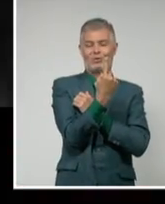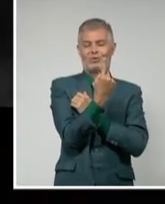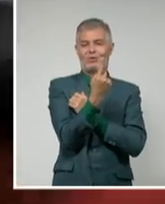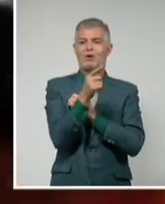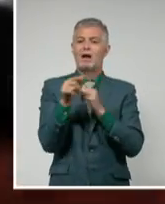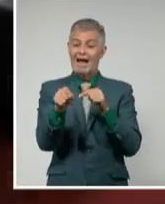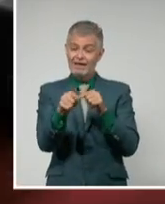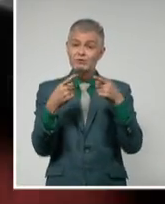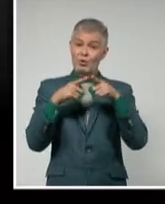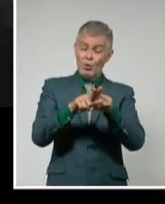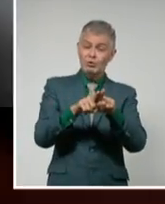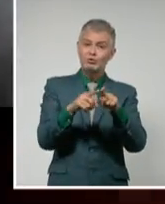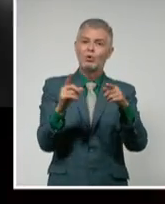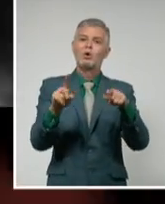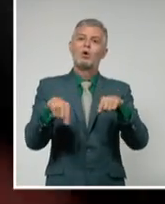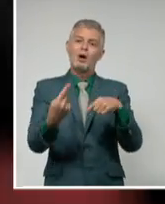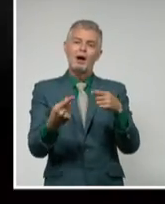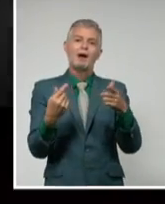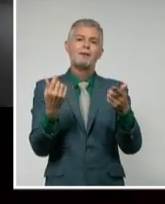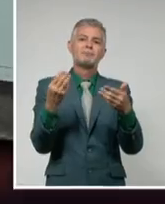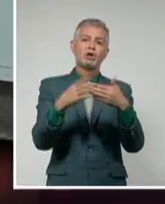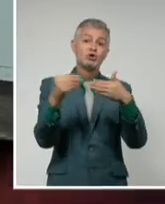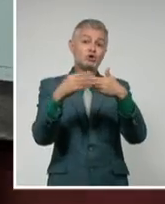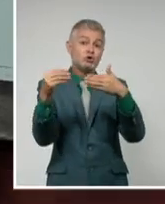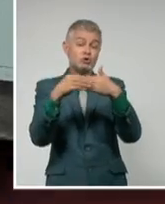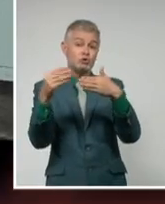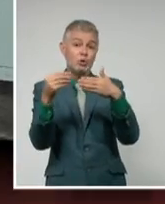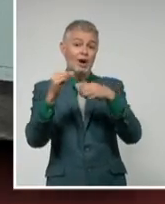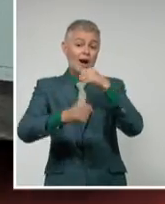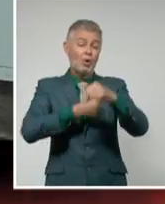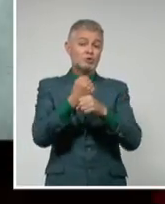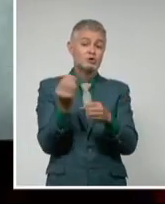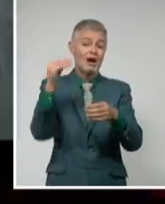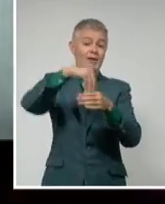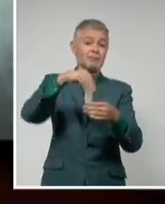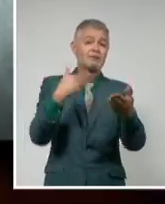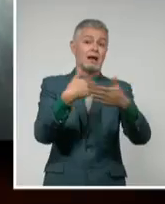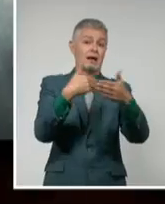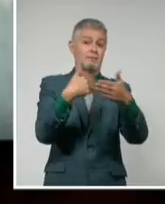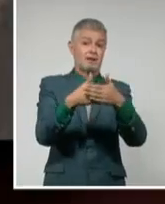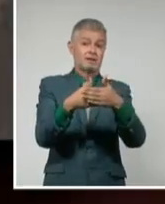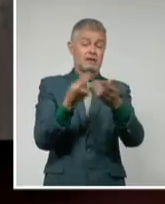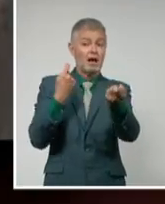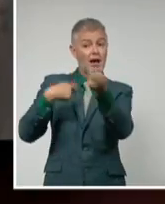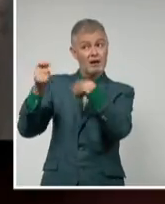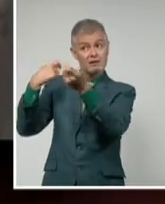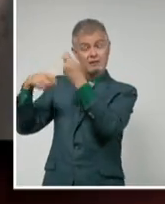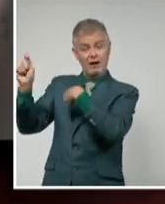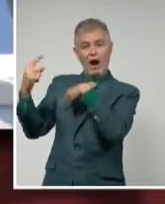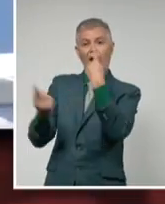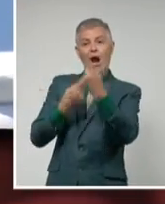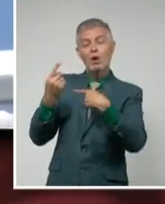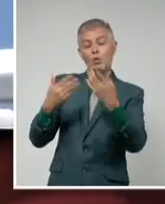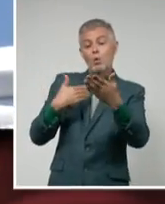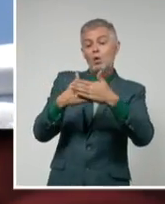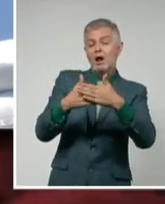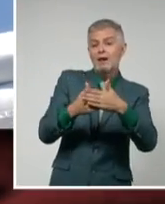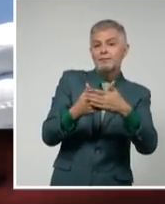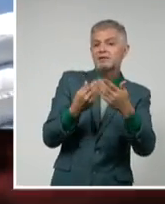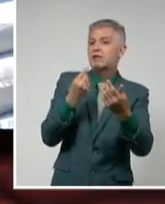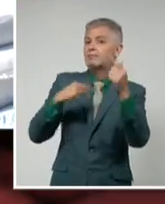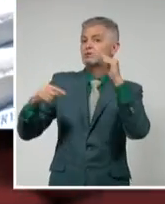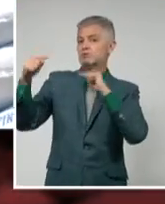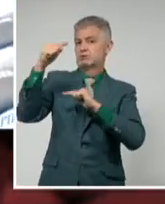por un proceso de dolarización en el sector empresarial, donde se incrementó la exportación en sectores priorizados. La entrada de